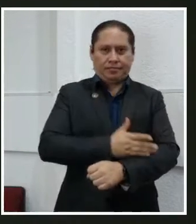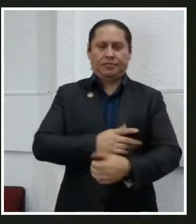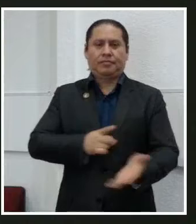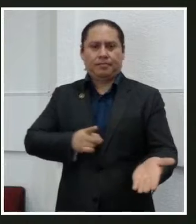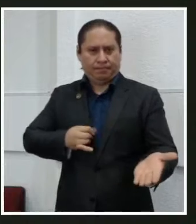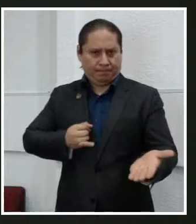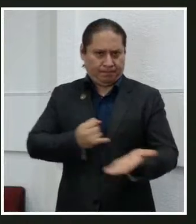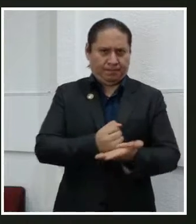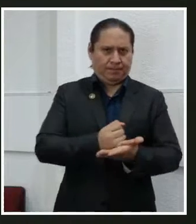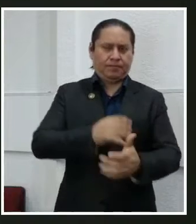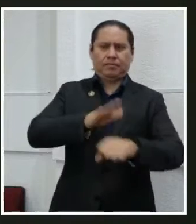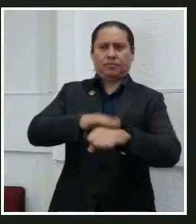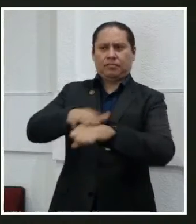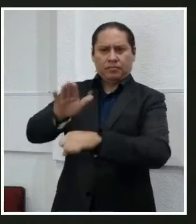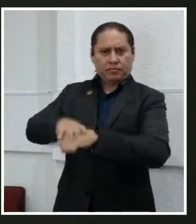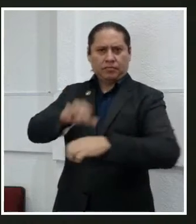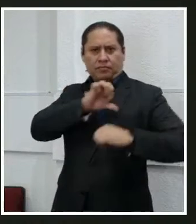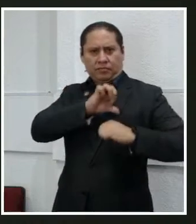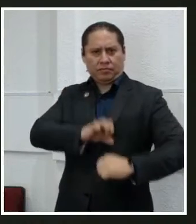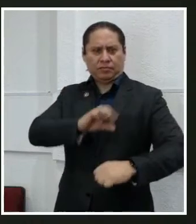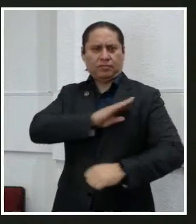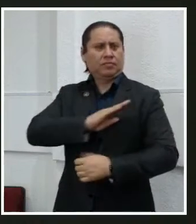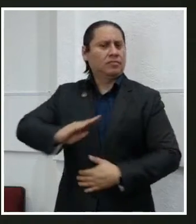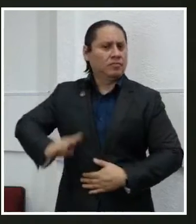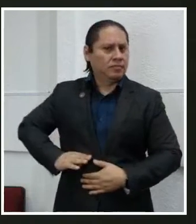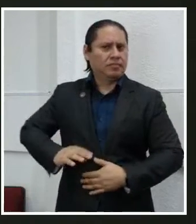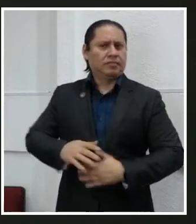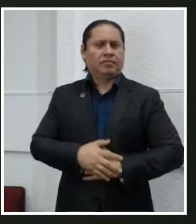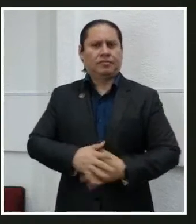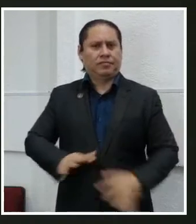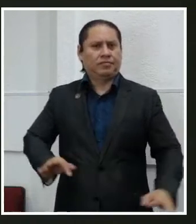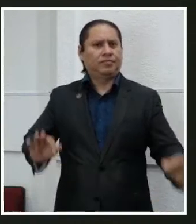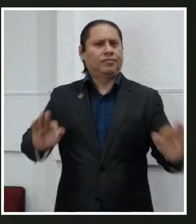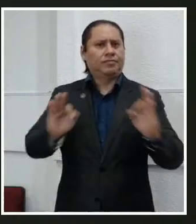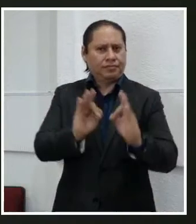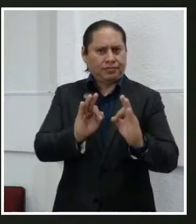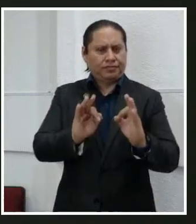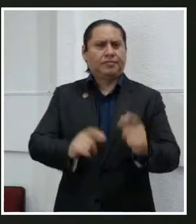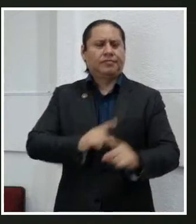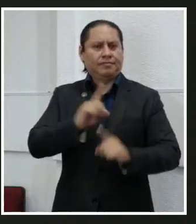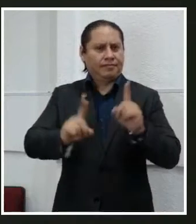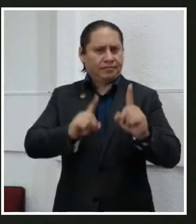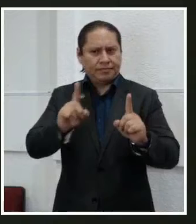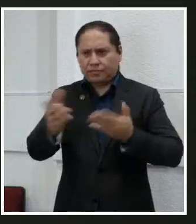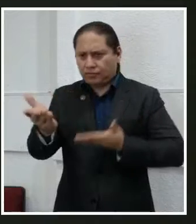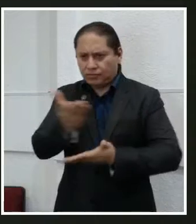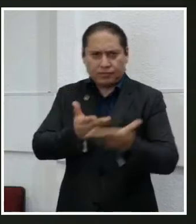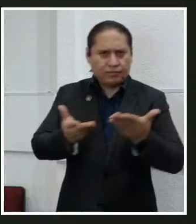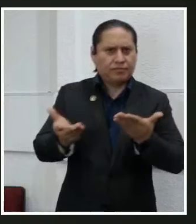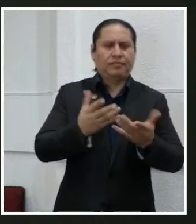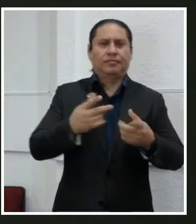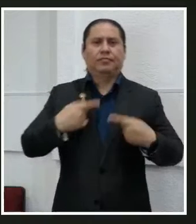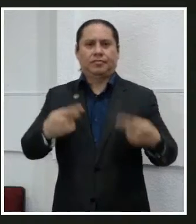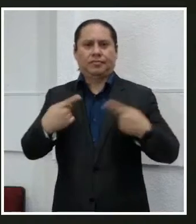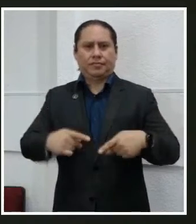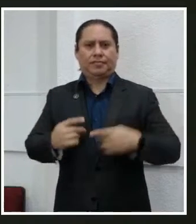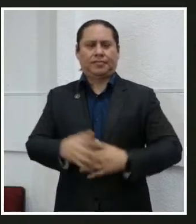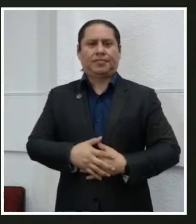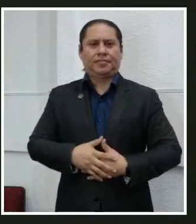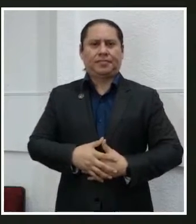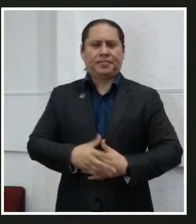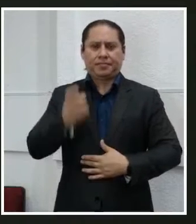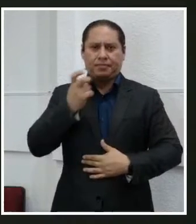decidimos instar a las autoridades municipales, dada la cercanía que desarrollan con la ciudadanía, al